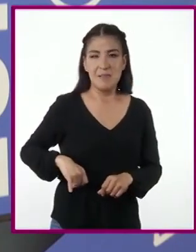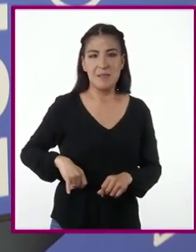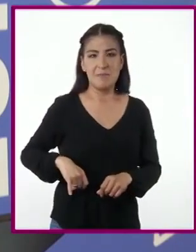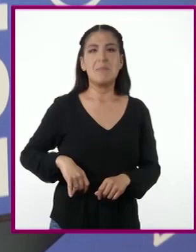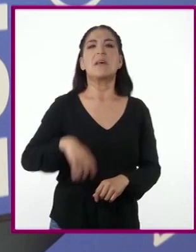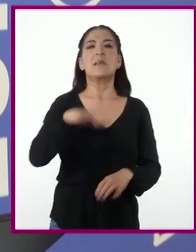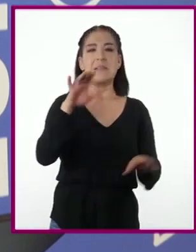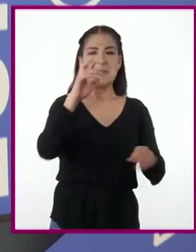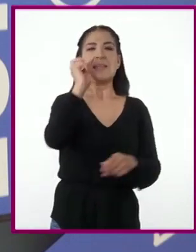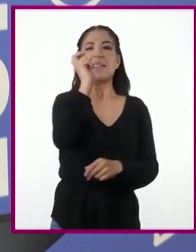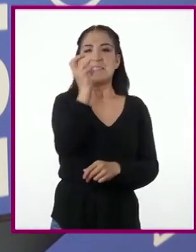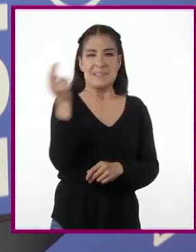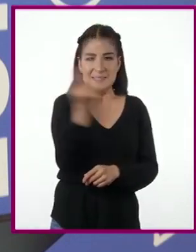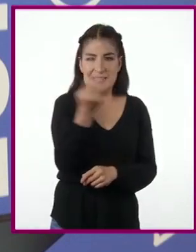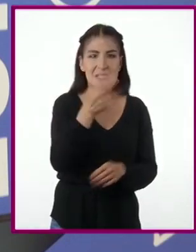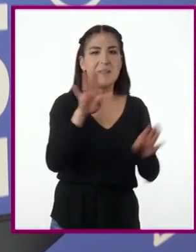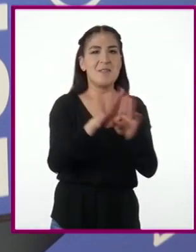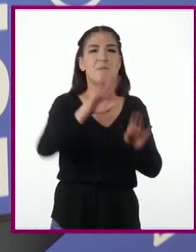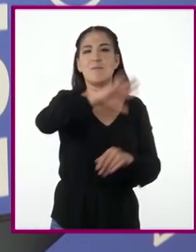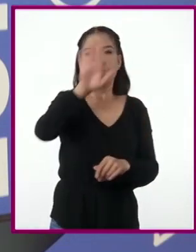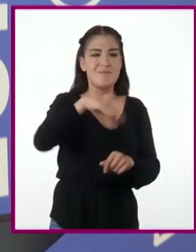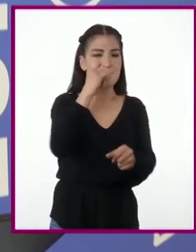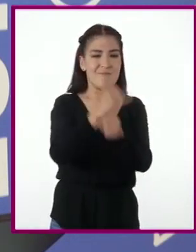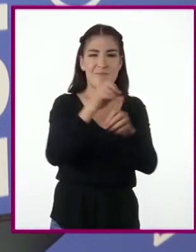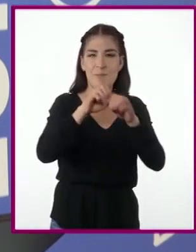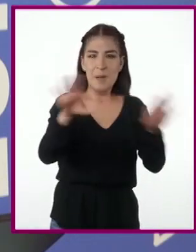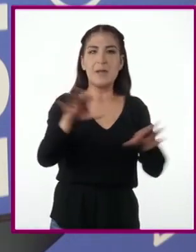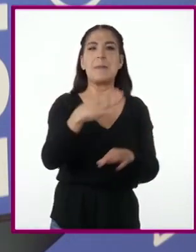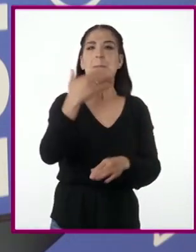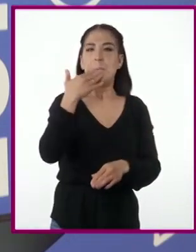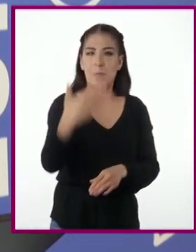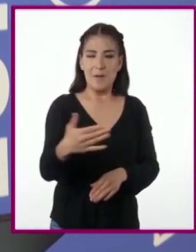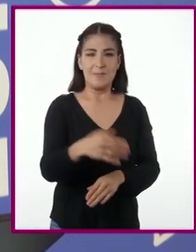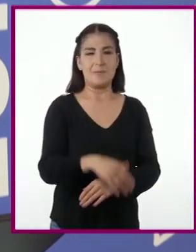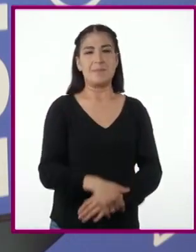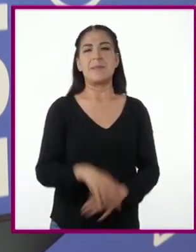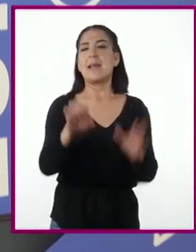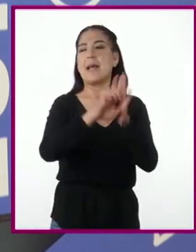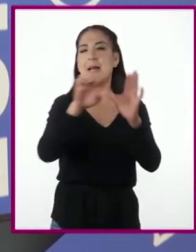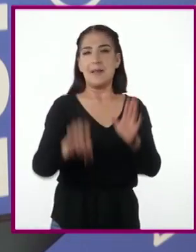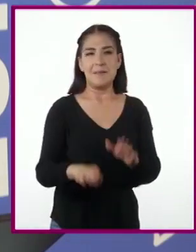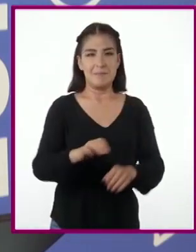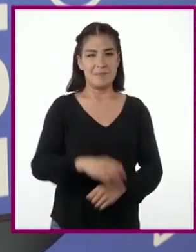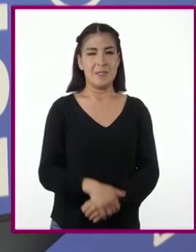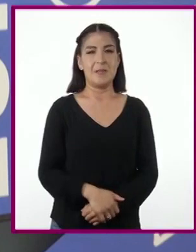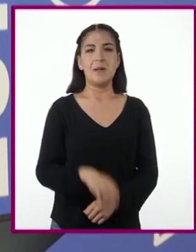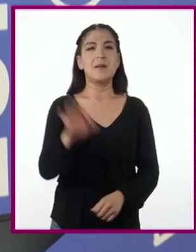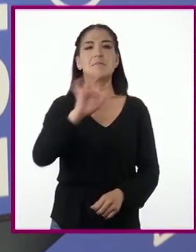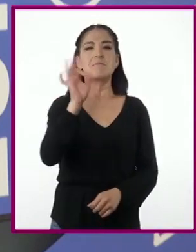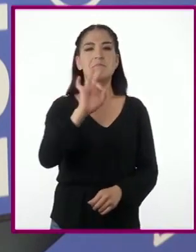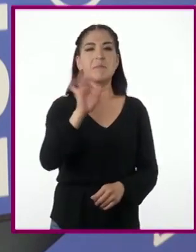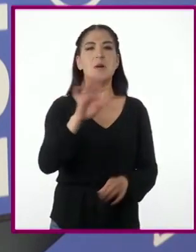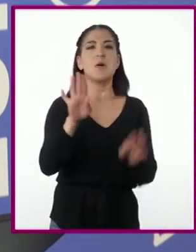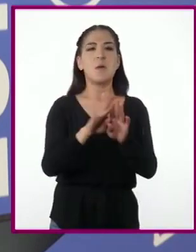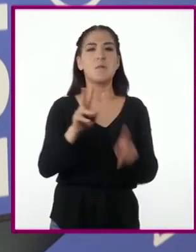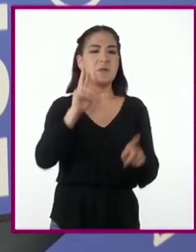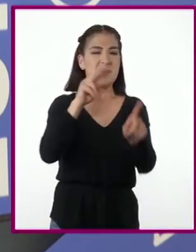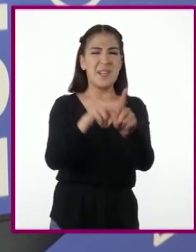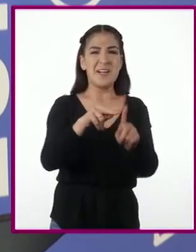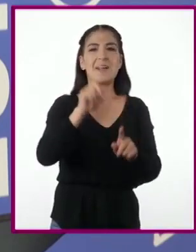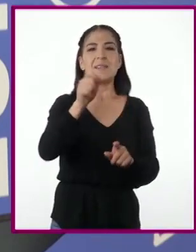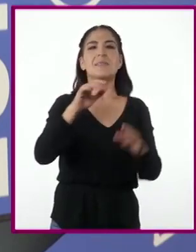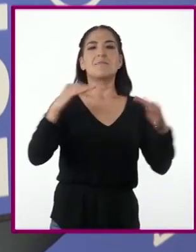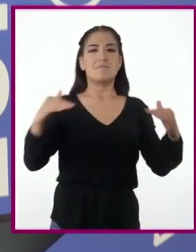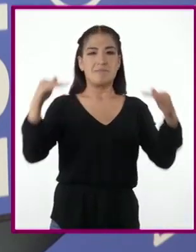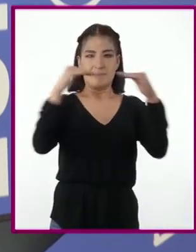es preciso buscar información adecuada. Por ejemplo, si nos atrae el tema sobre la inequidad de